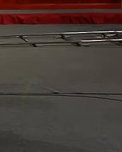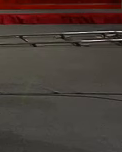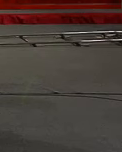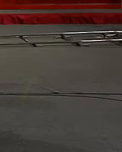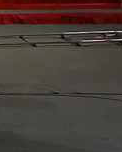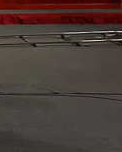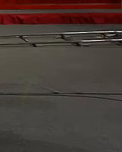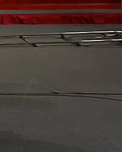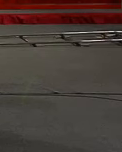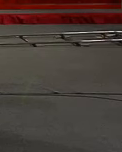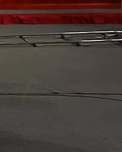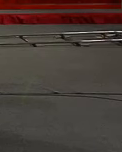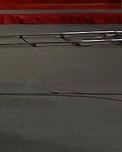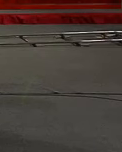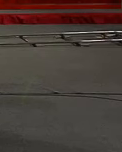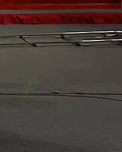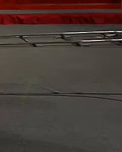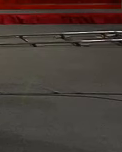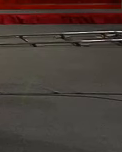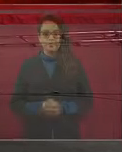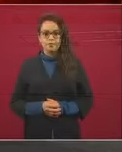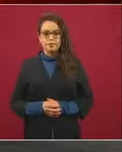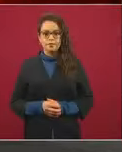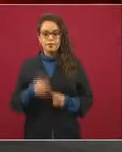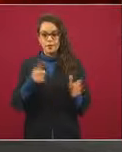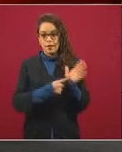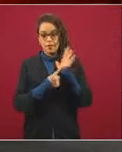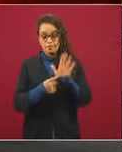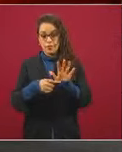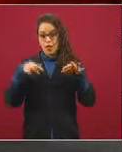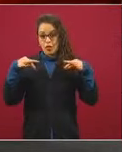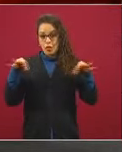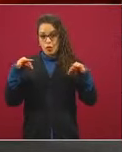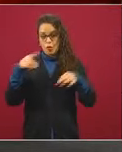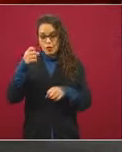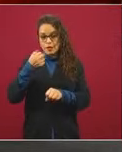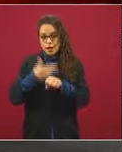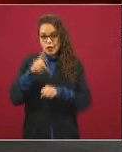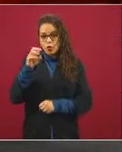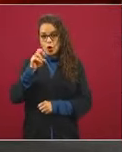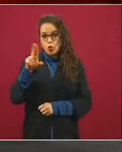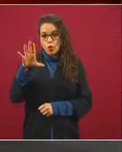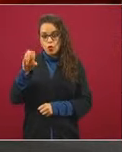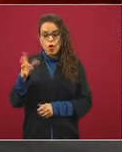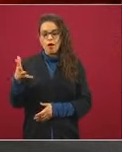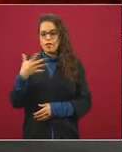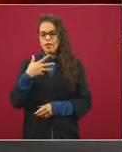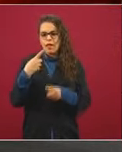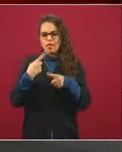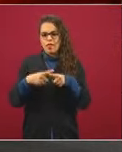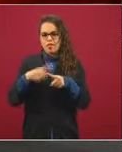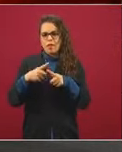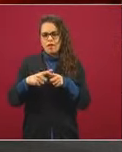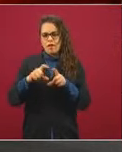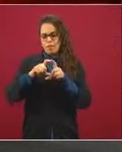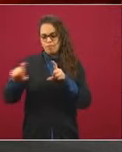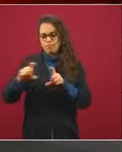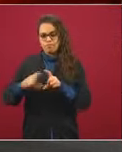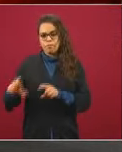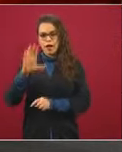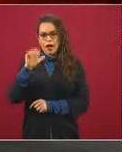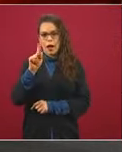el secretario torruco cuenta de muchos múltiples capítulos es el